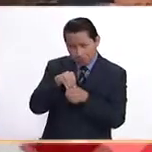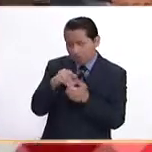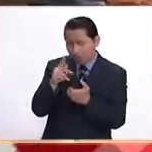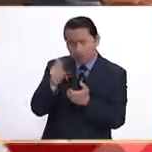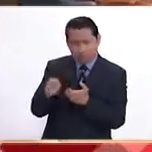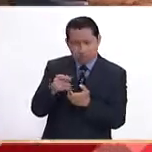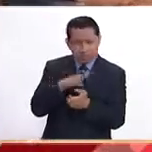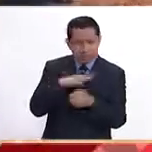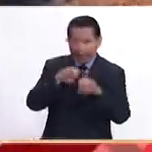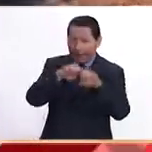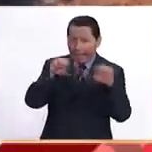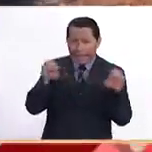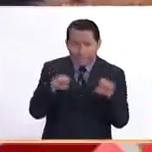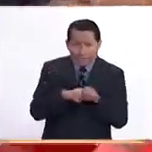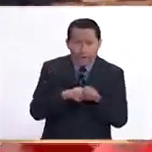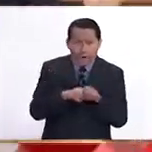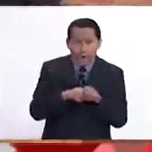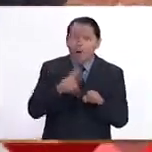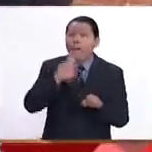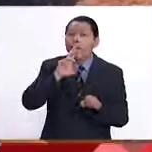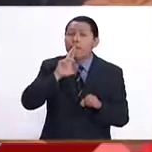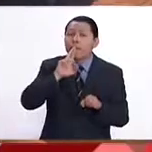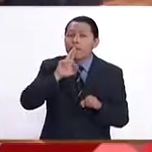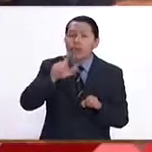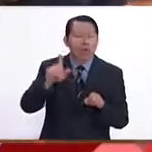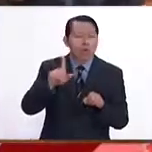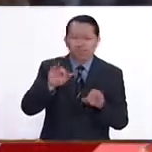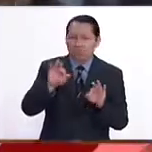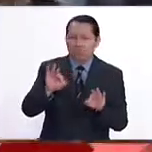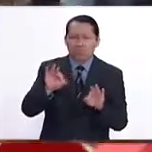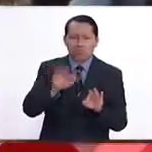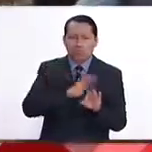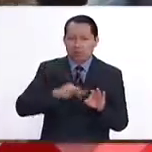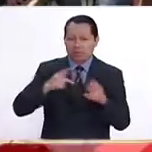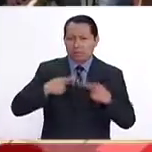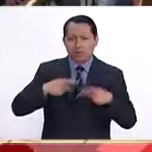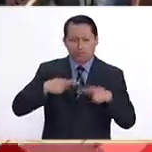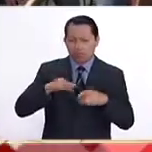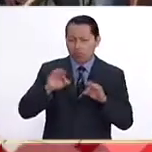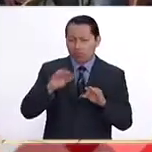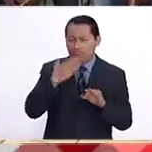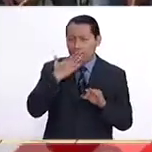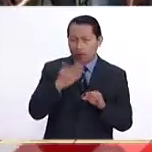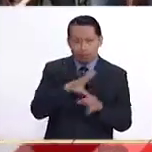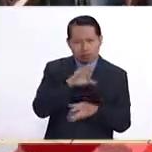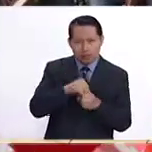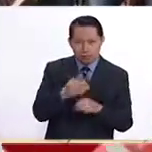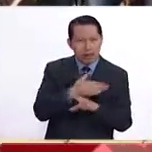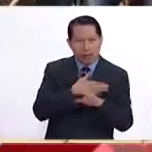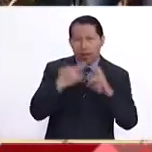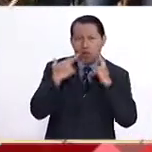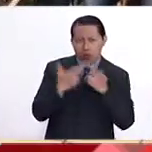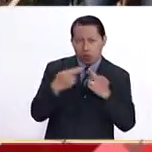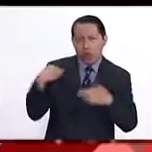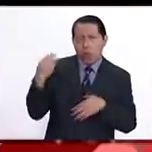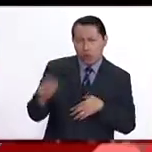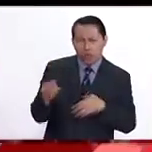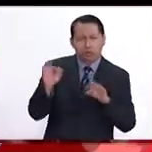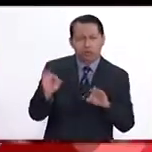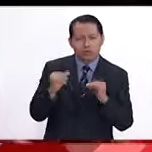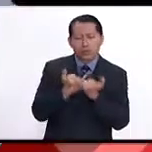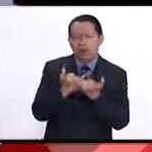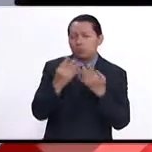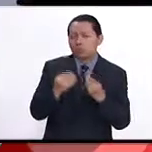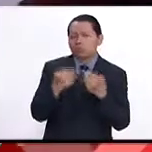es el equipo inmejorable. Conocen a la gente, han tenido muchas reuniones en Washington,